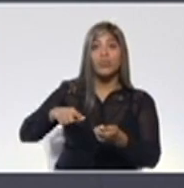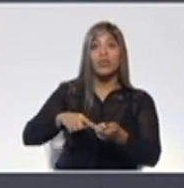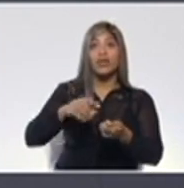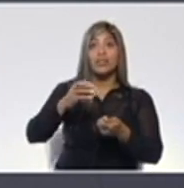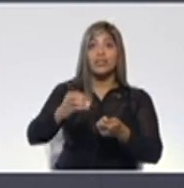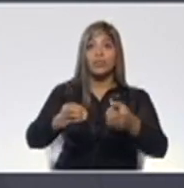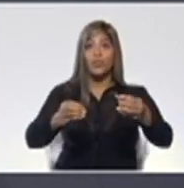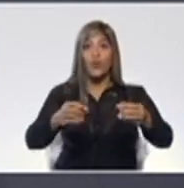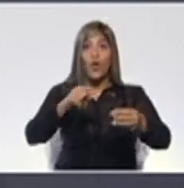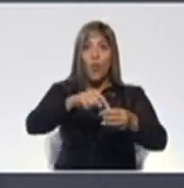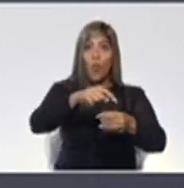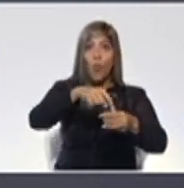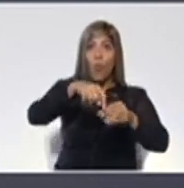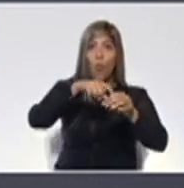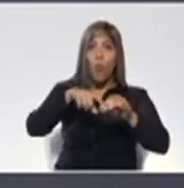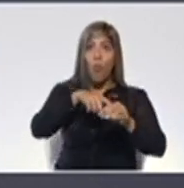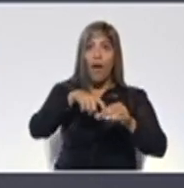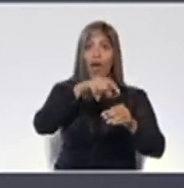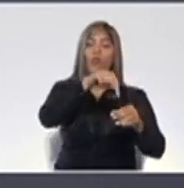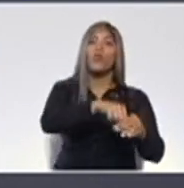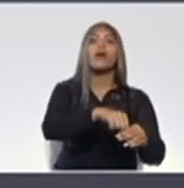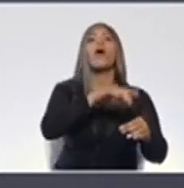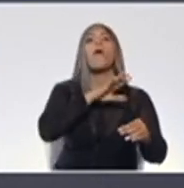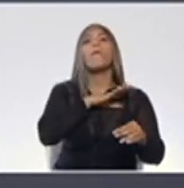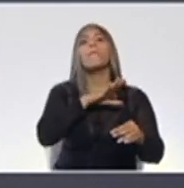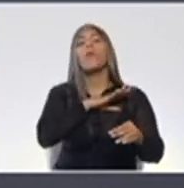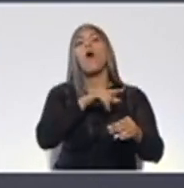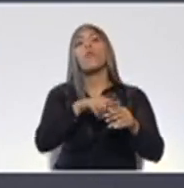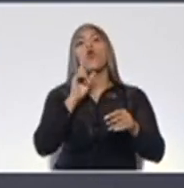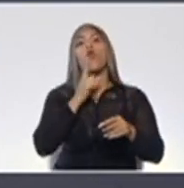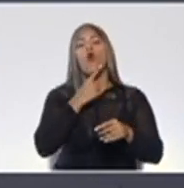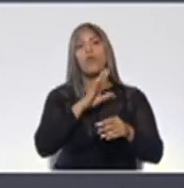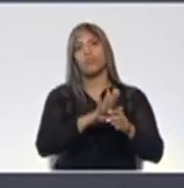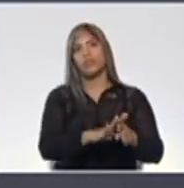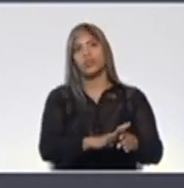llaman troneras. Vamos con el otro vector.